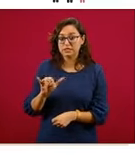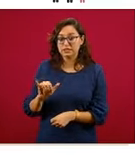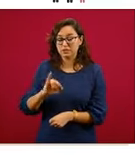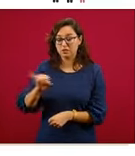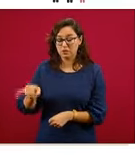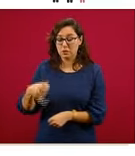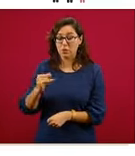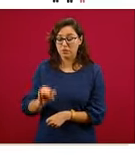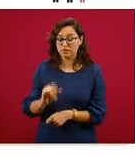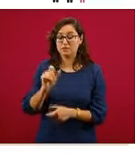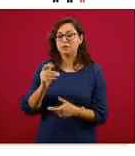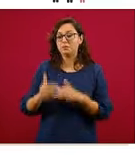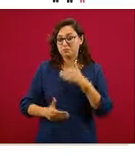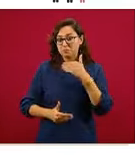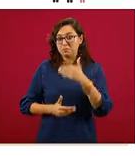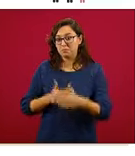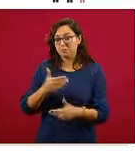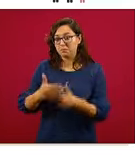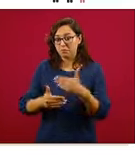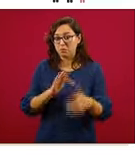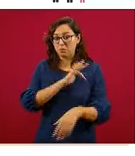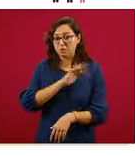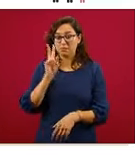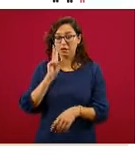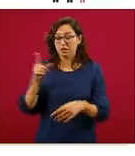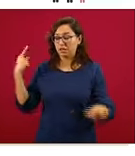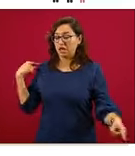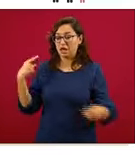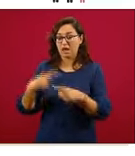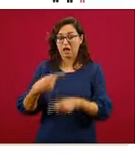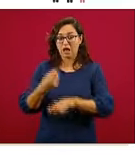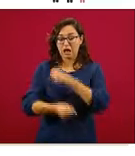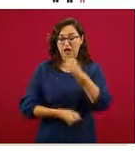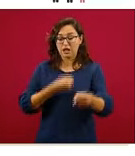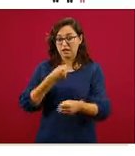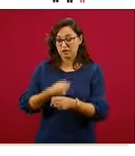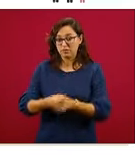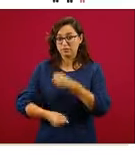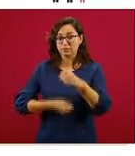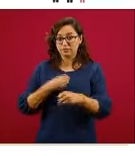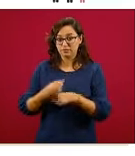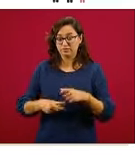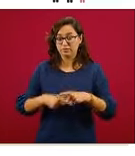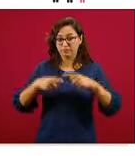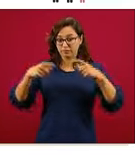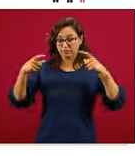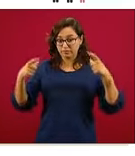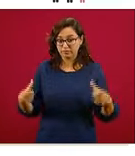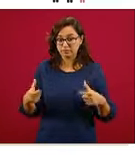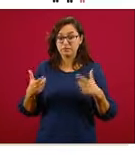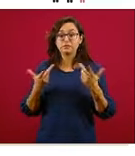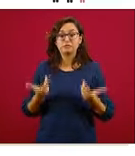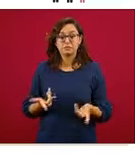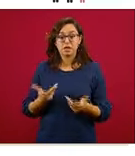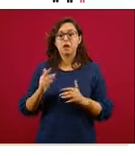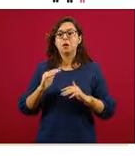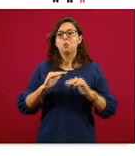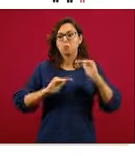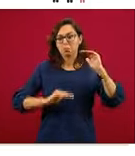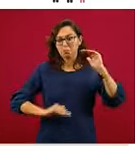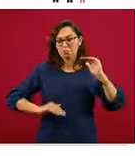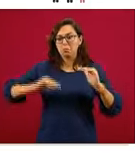Entonces podemos ver cómo ha ido progresando a lo largo de los últimos años. Se ha ido modificando, pero sigue siendo un problema.